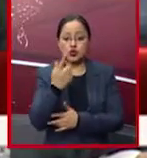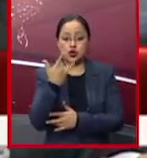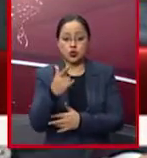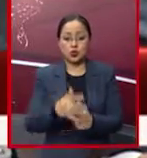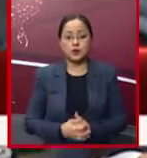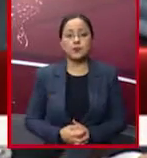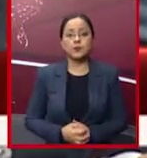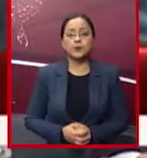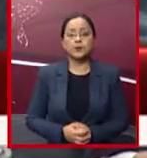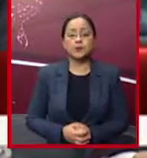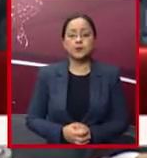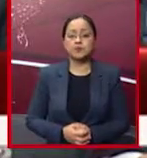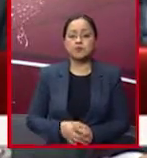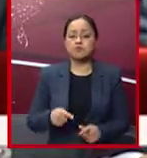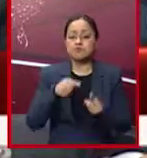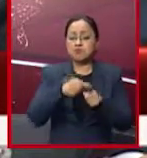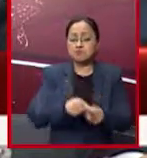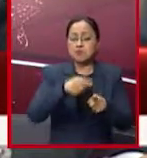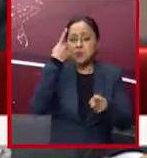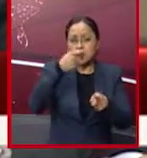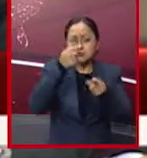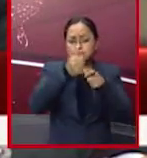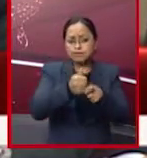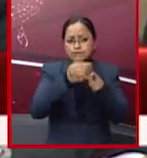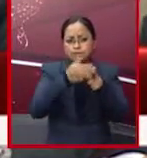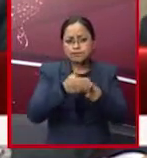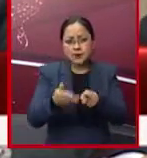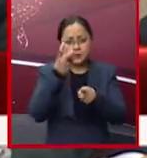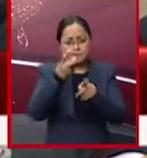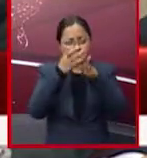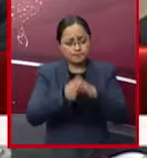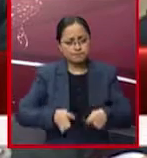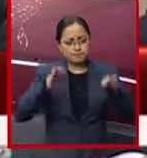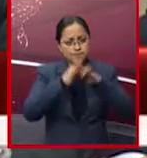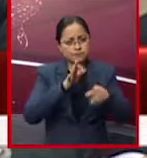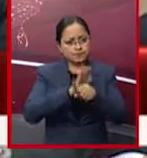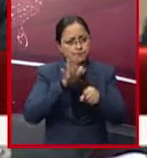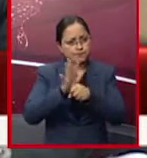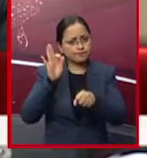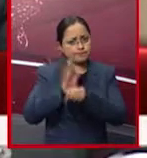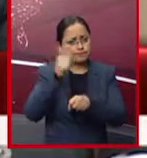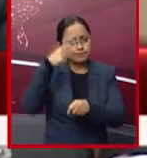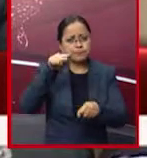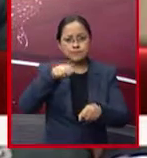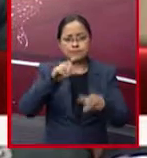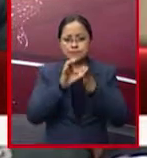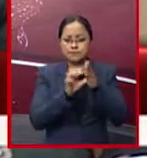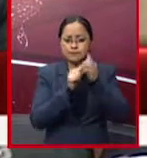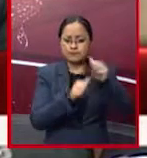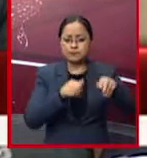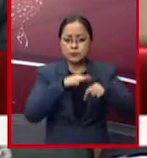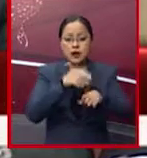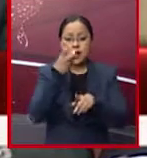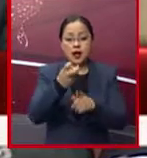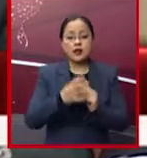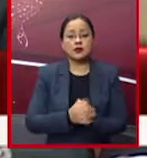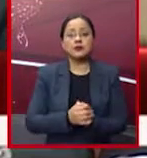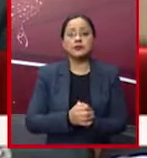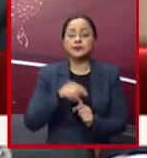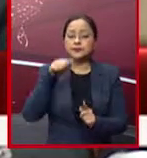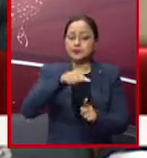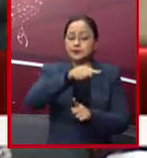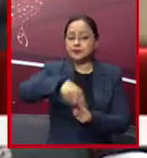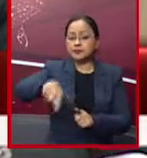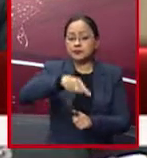La estabilidad en el cargo es sin duda una de las más importantes garantías constitucionales de la función jurisdiccional, cuyos